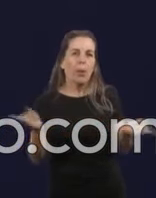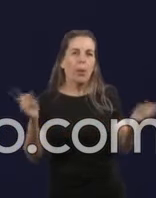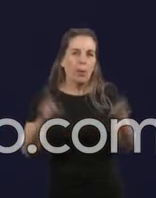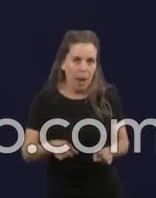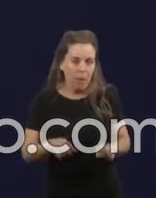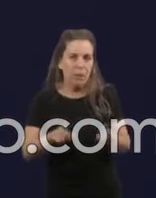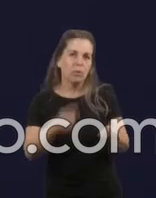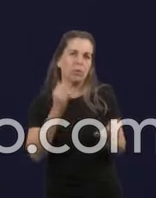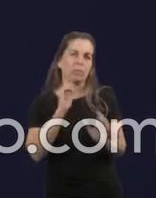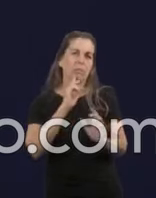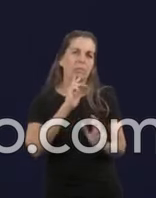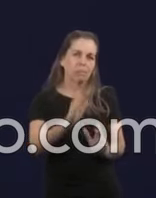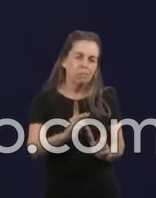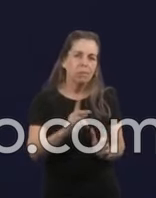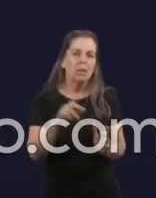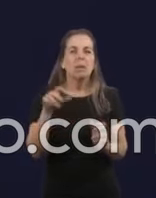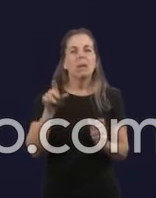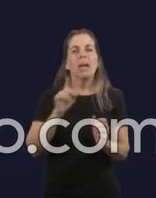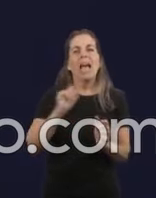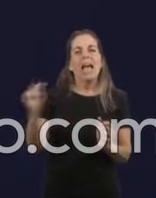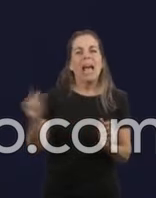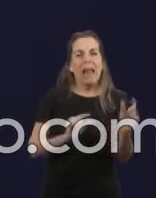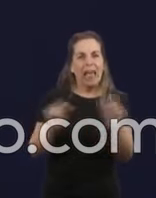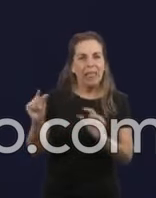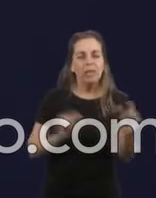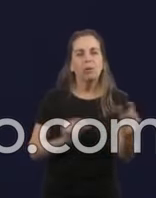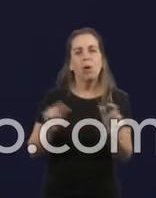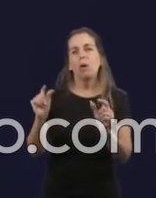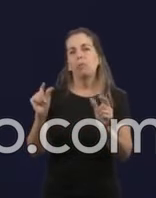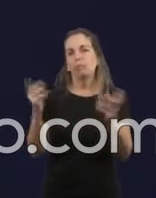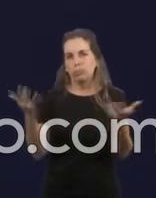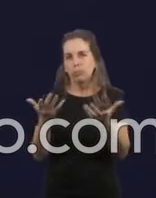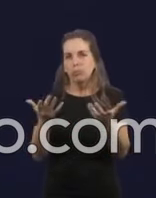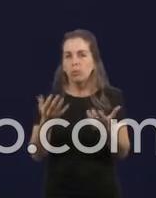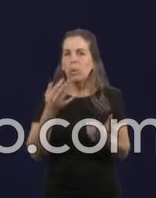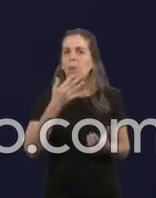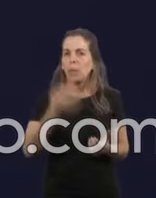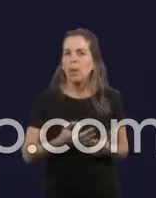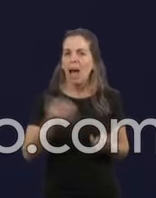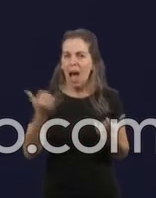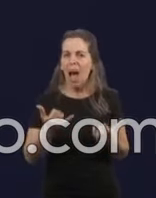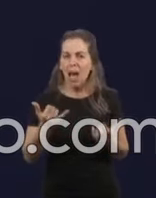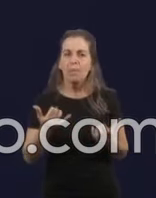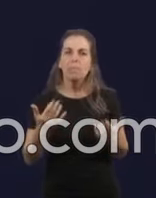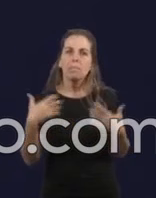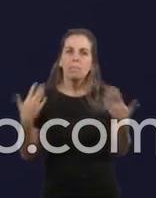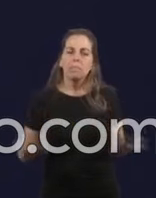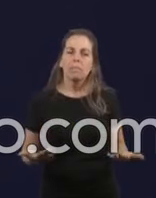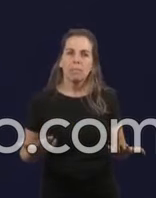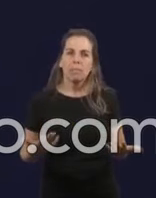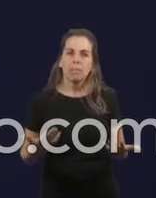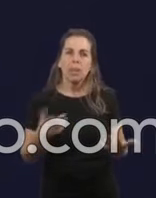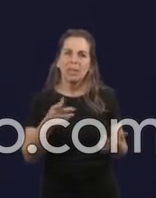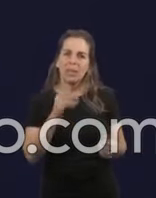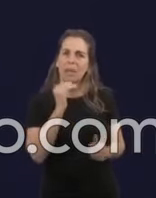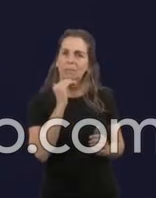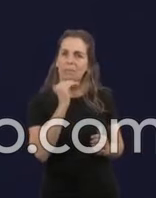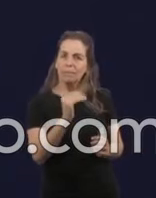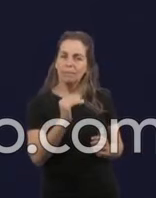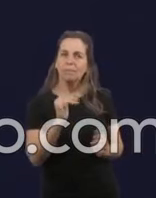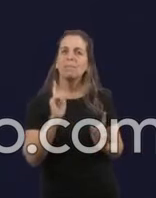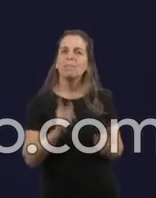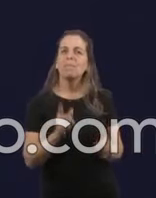hoy el crédito y te nombré algún otro punto pero lo cierto Es que hay Bueno de hecho el te nombré elem